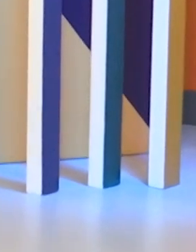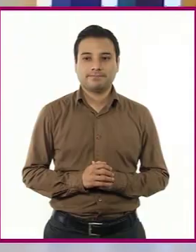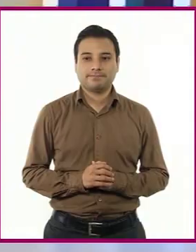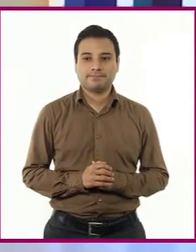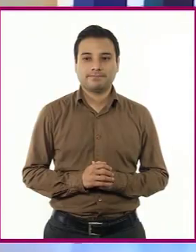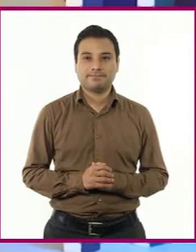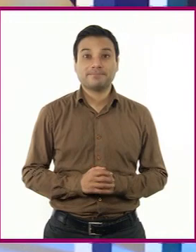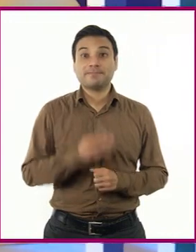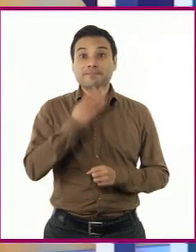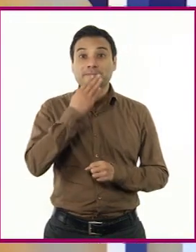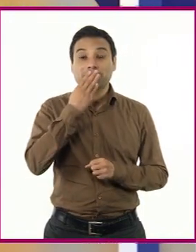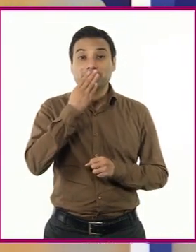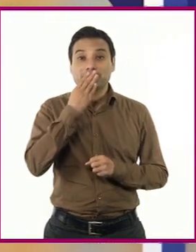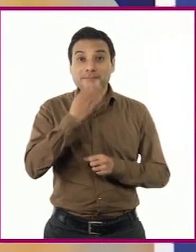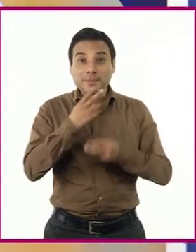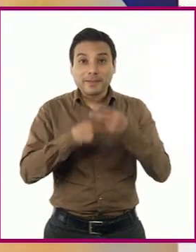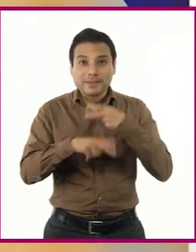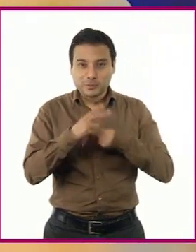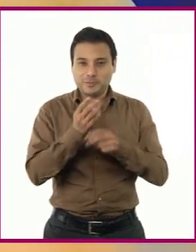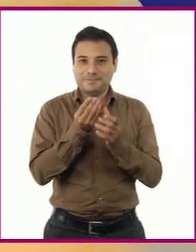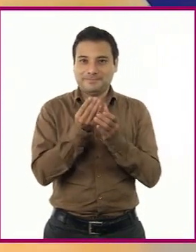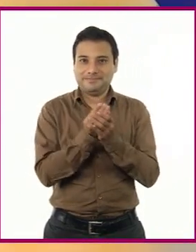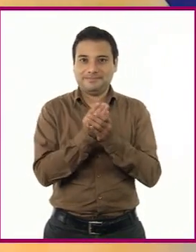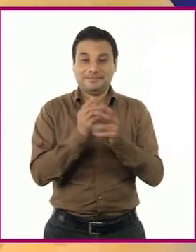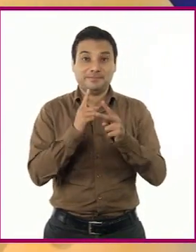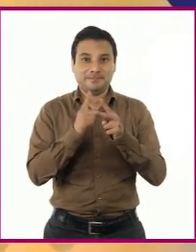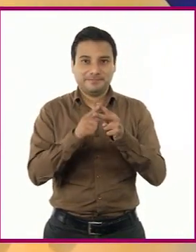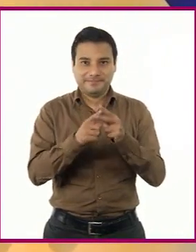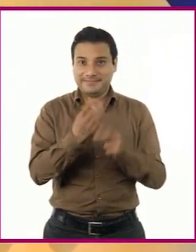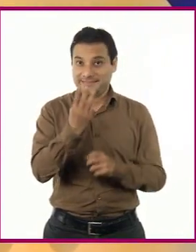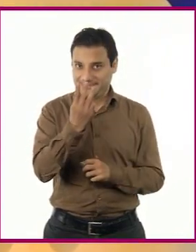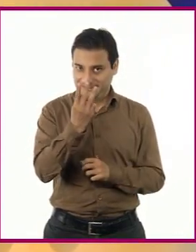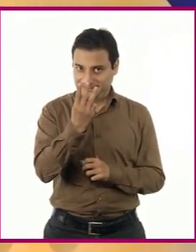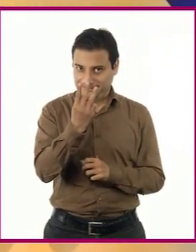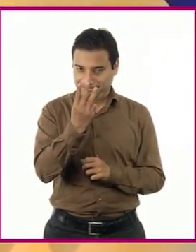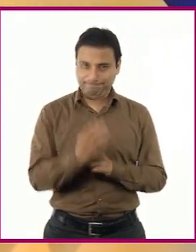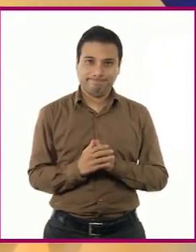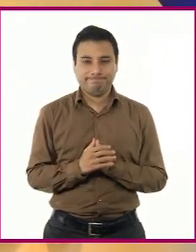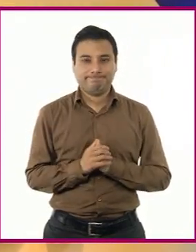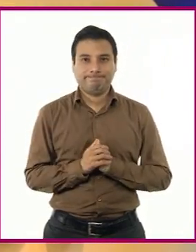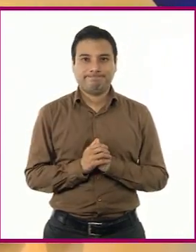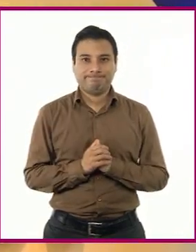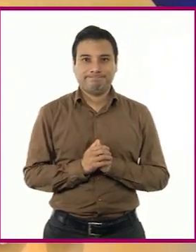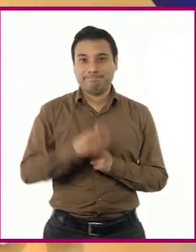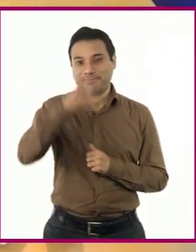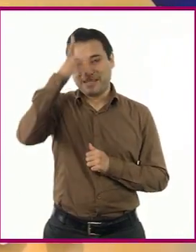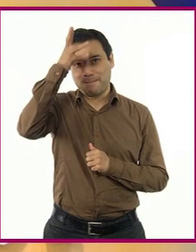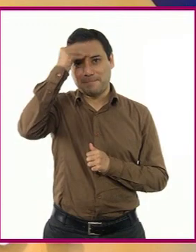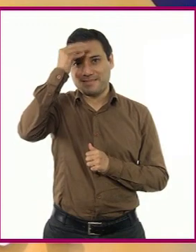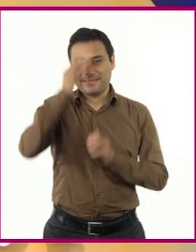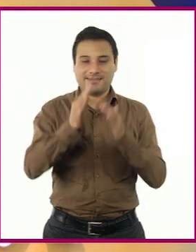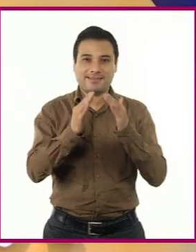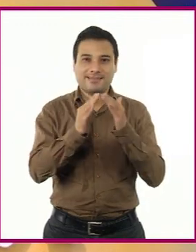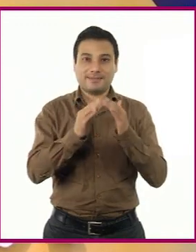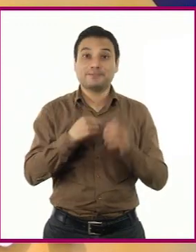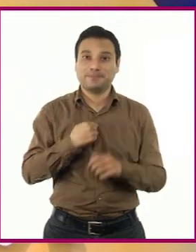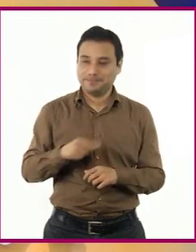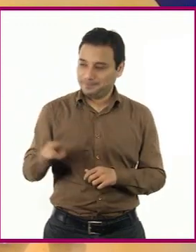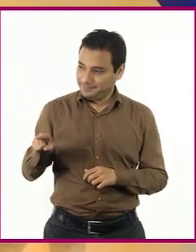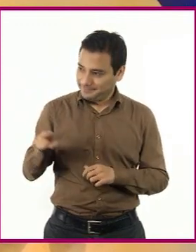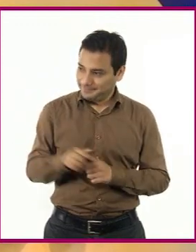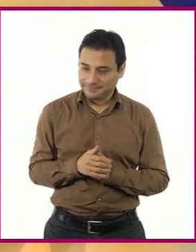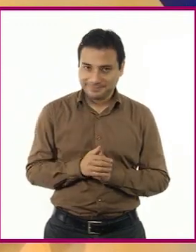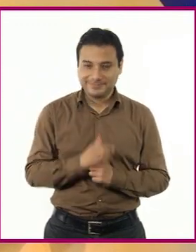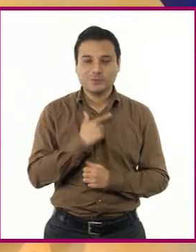Bienvenidas y bienvenidos a esta sesión de matemáticas de tercer grado de secundaria en Aprende en Casa. Soy Enrique Rodal y tengo